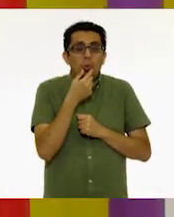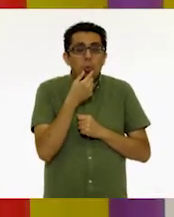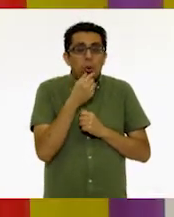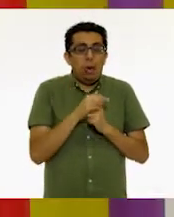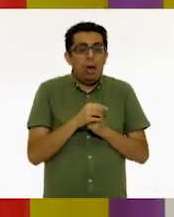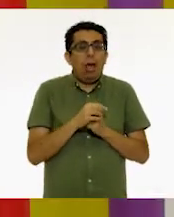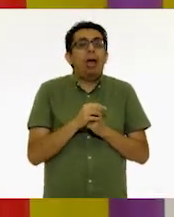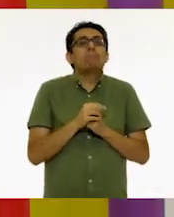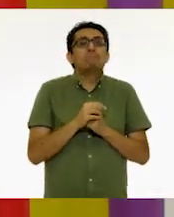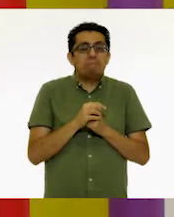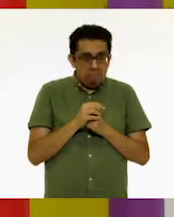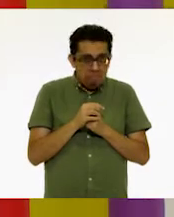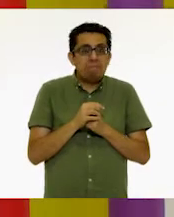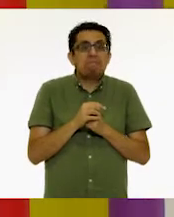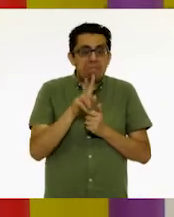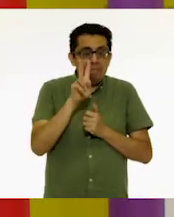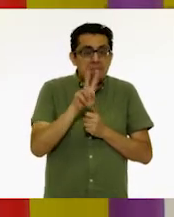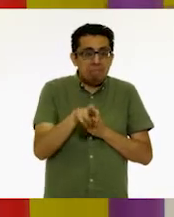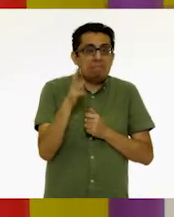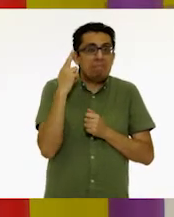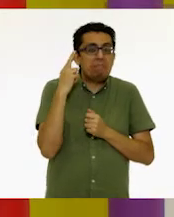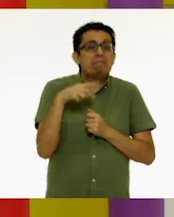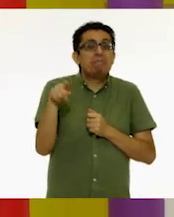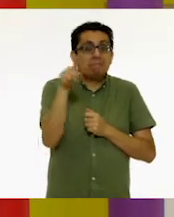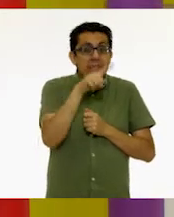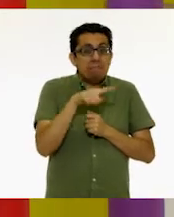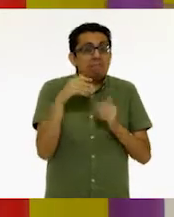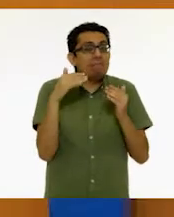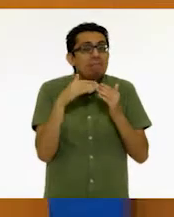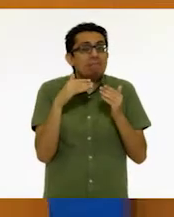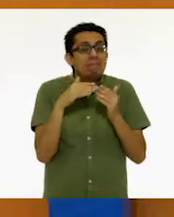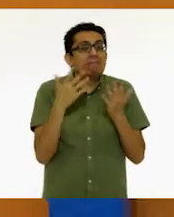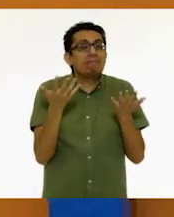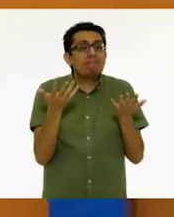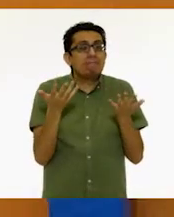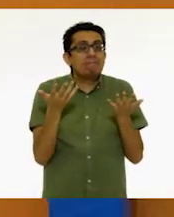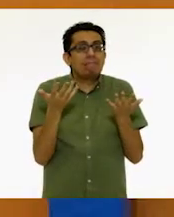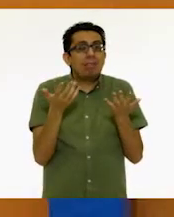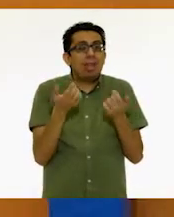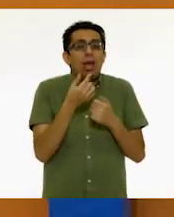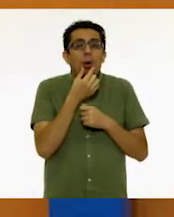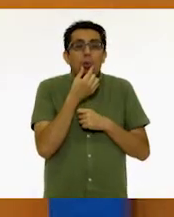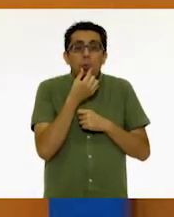Sí, también eso se puede. Allá en casita les va.